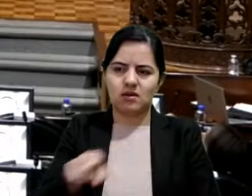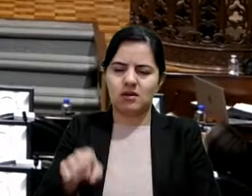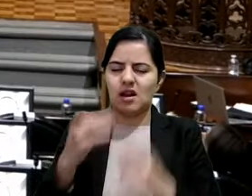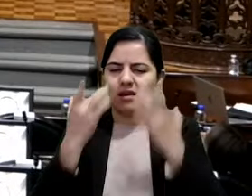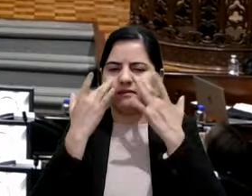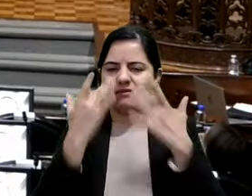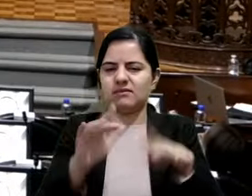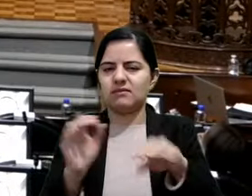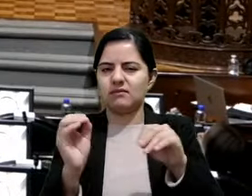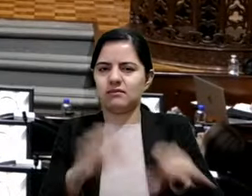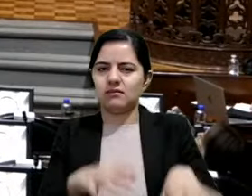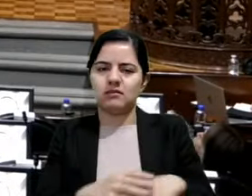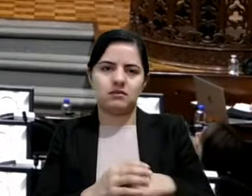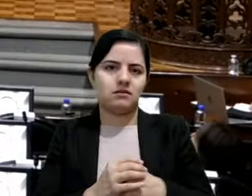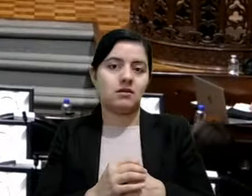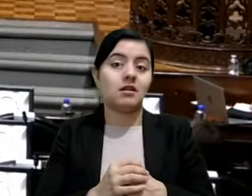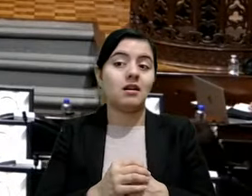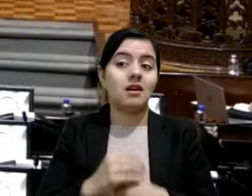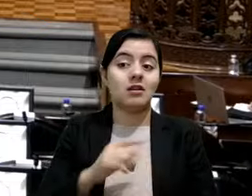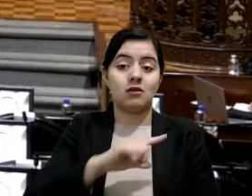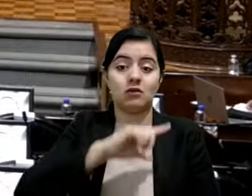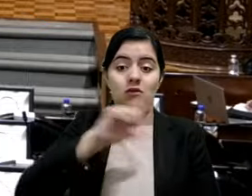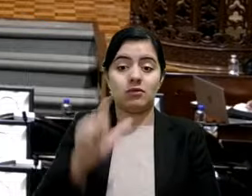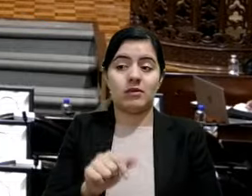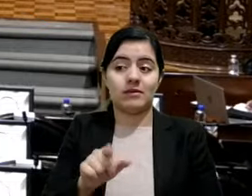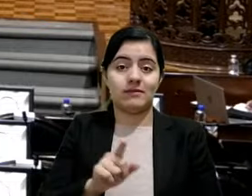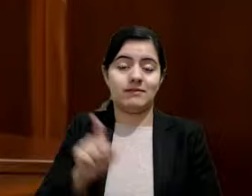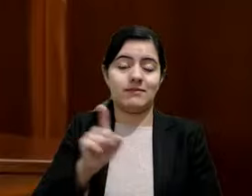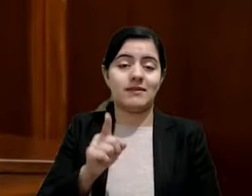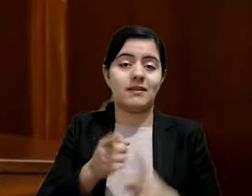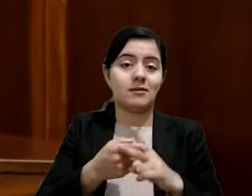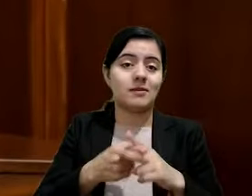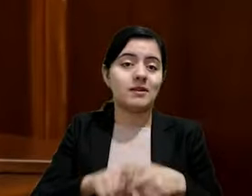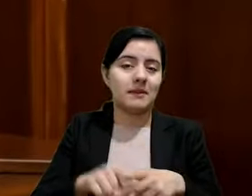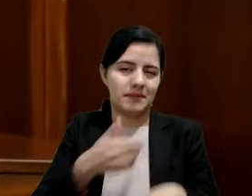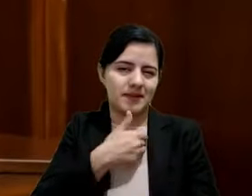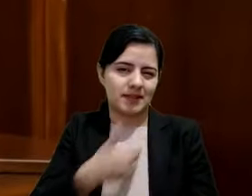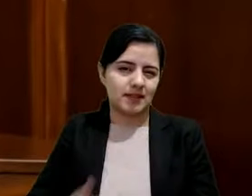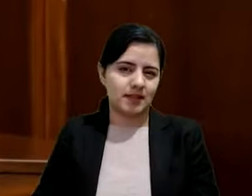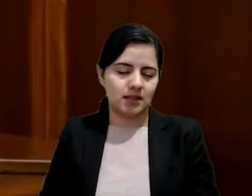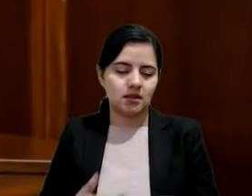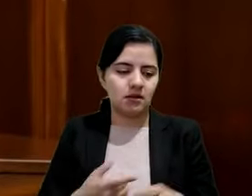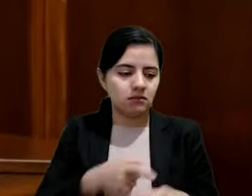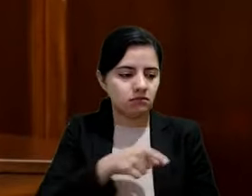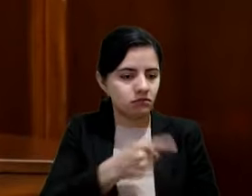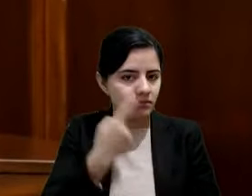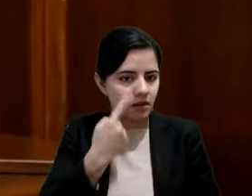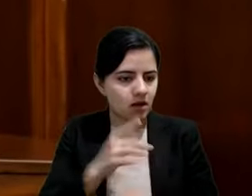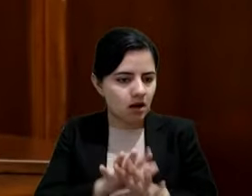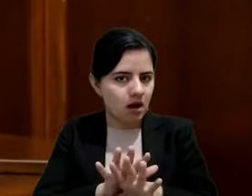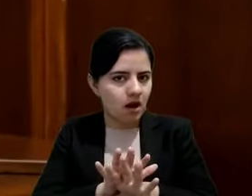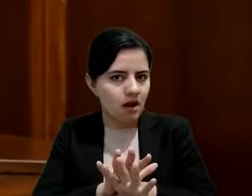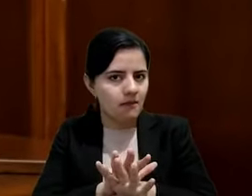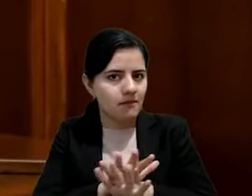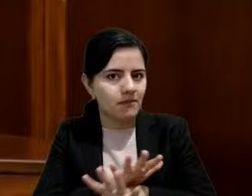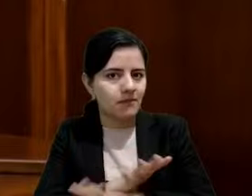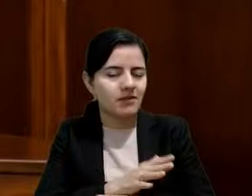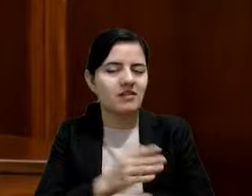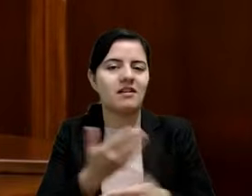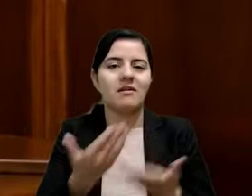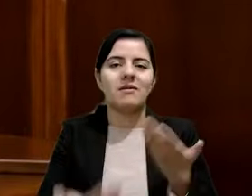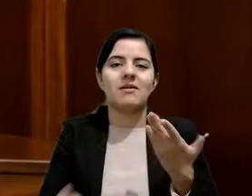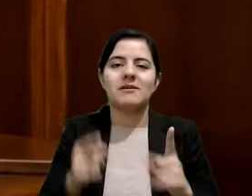desde el primer día de esta administración hoy Gracias a una visión Clara con un